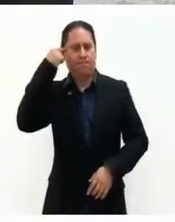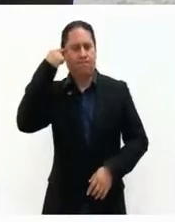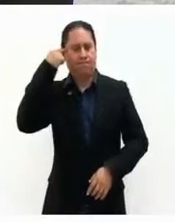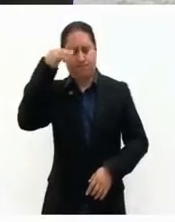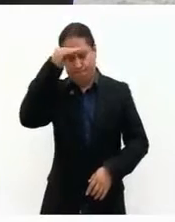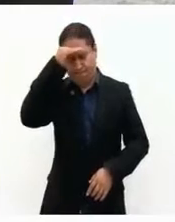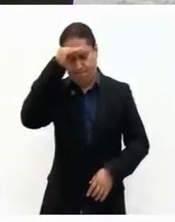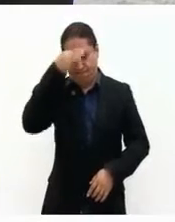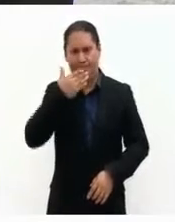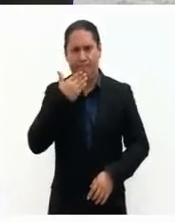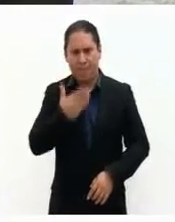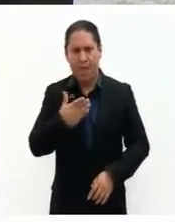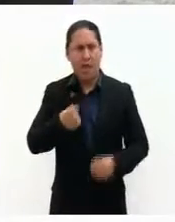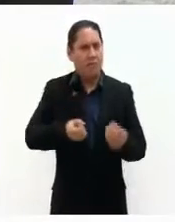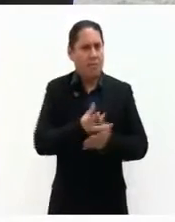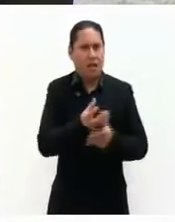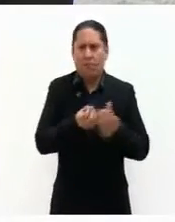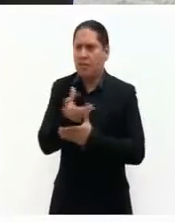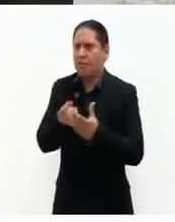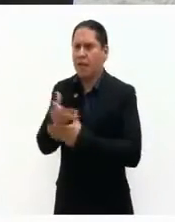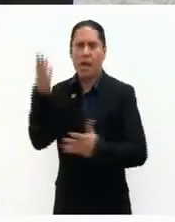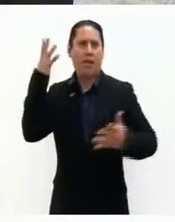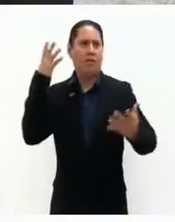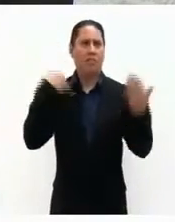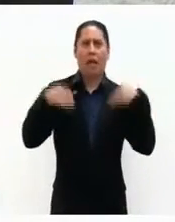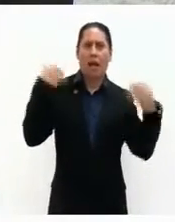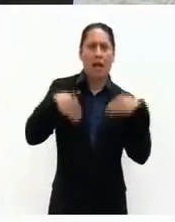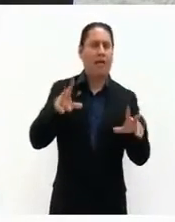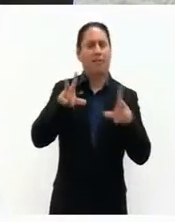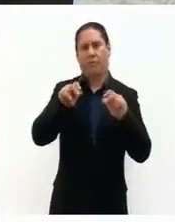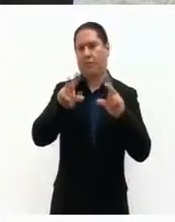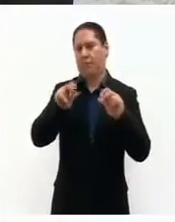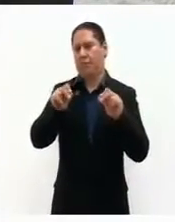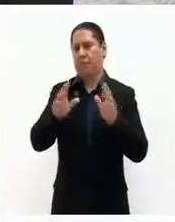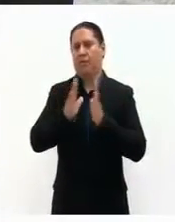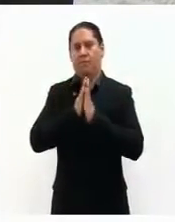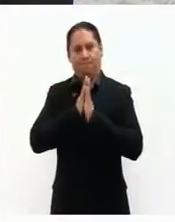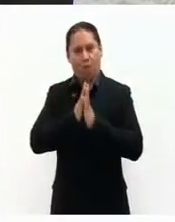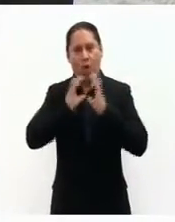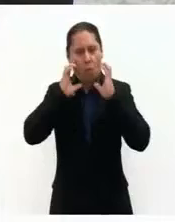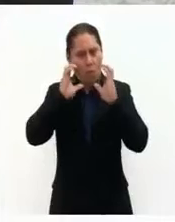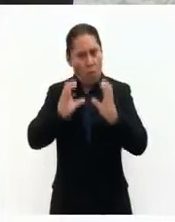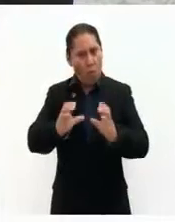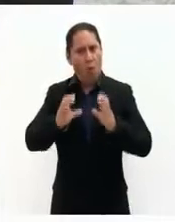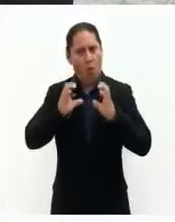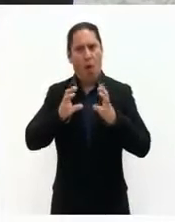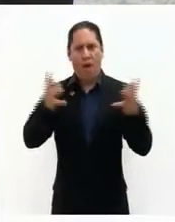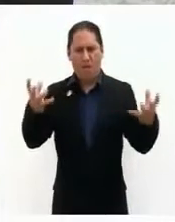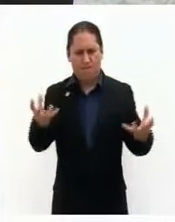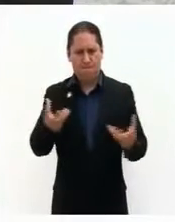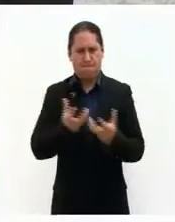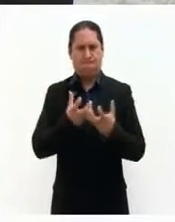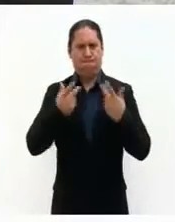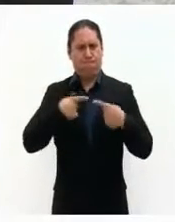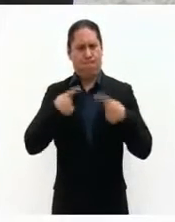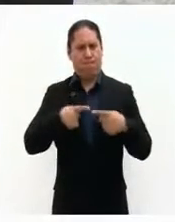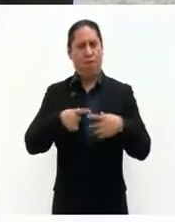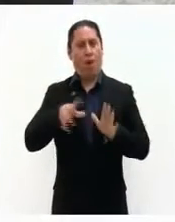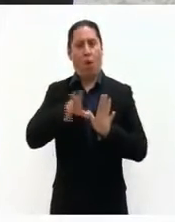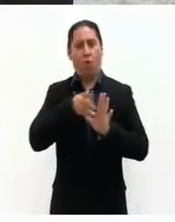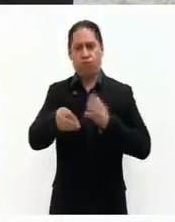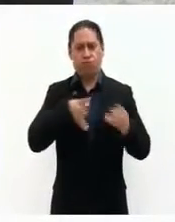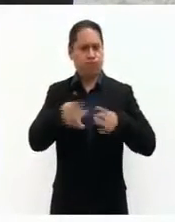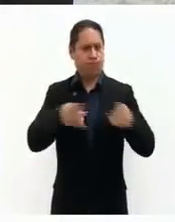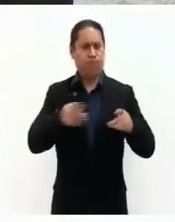los riesgos a lo que en las actuales circunstancias puedan conllevar las concentraciones u aglomeraciones masivas de